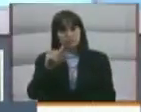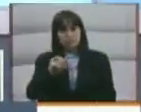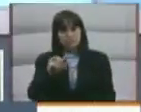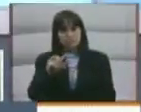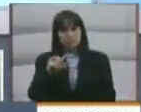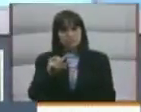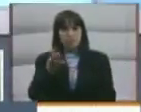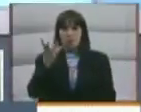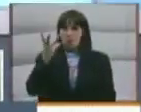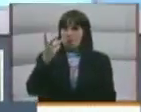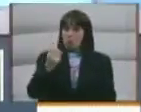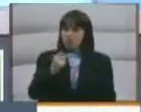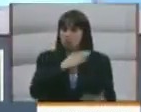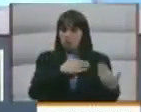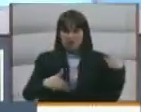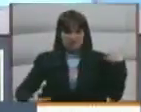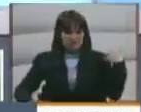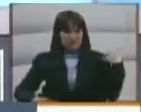¿cuántos presidentes en el mundo